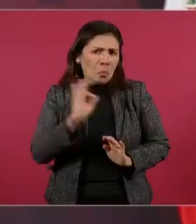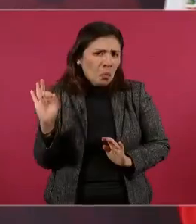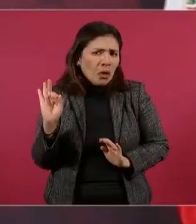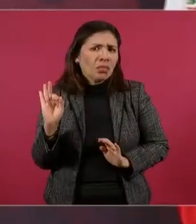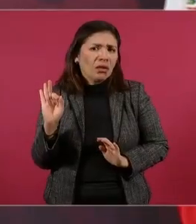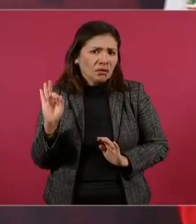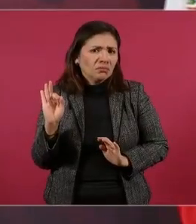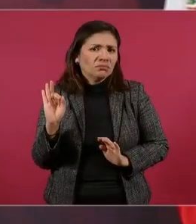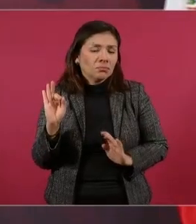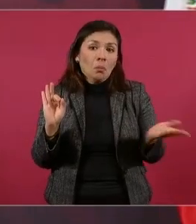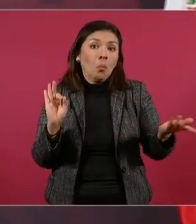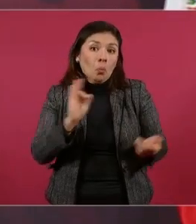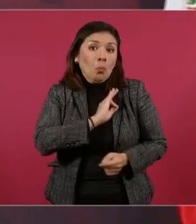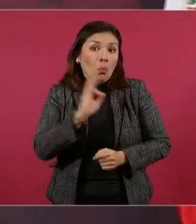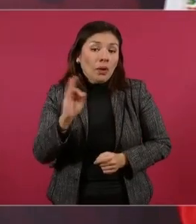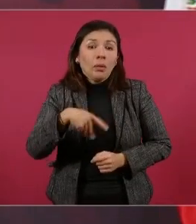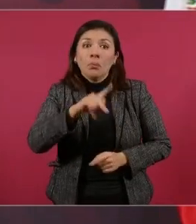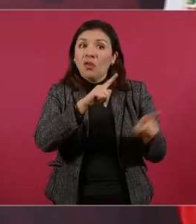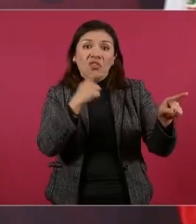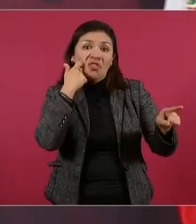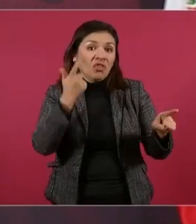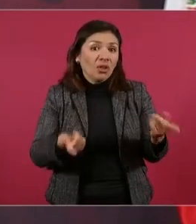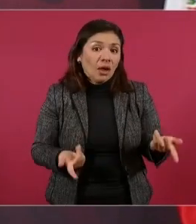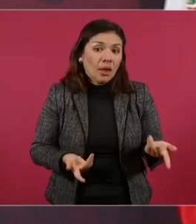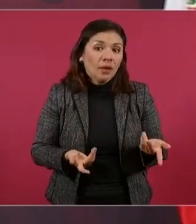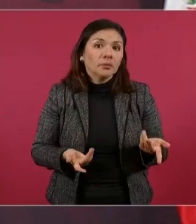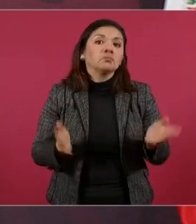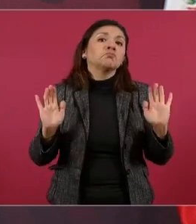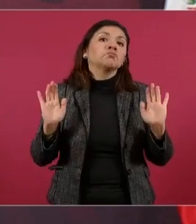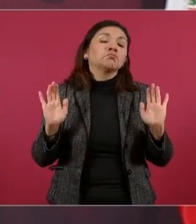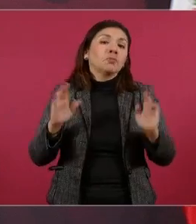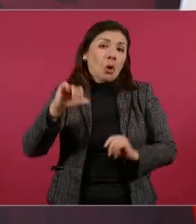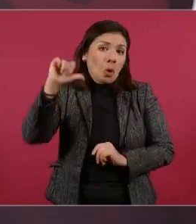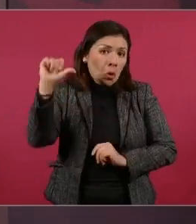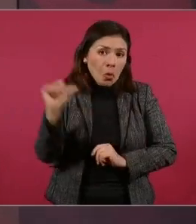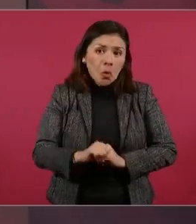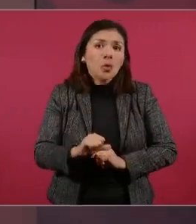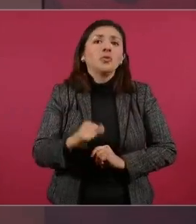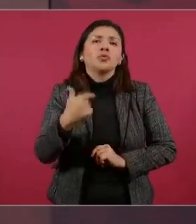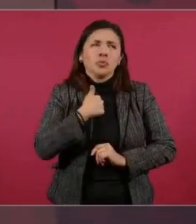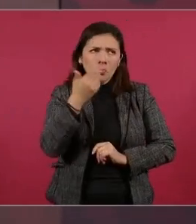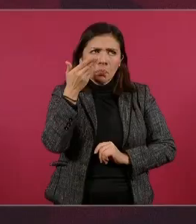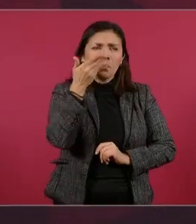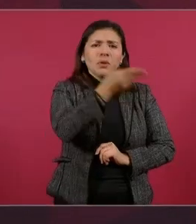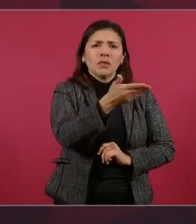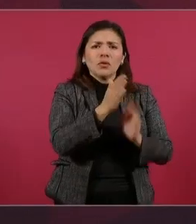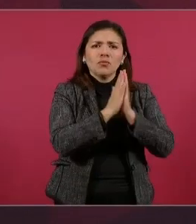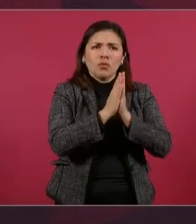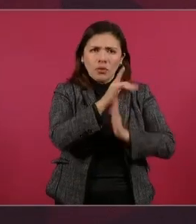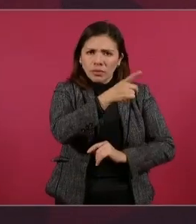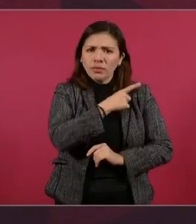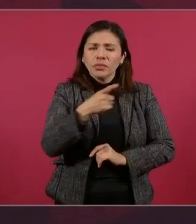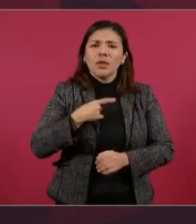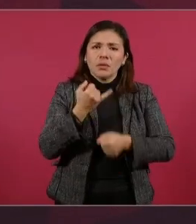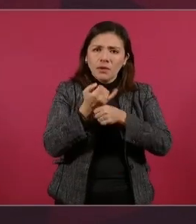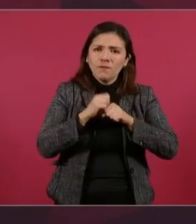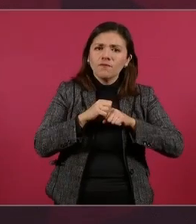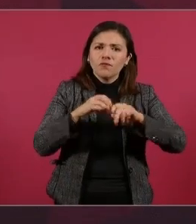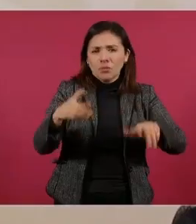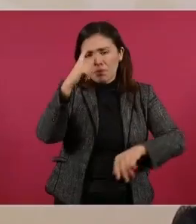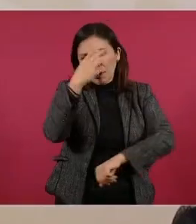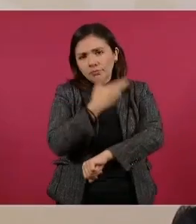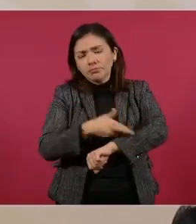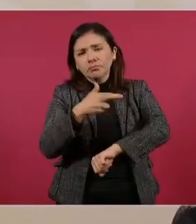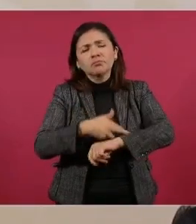si no hay pues puede pero no quieren nada Que bueno hoy mismo se vamos a pedir nosotros vamos a hacer las